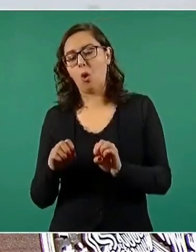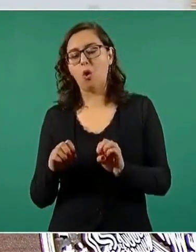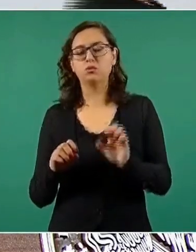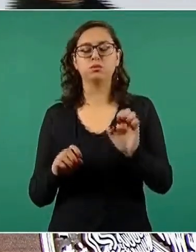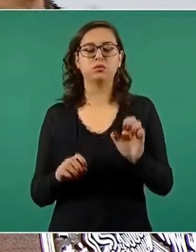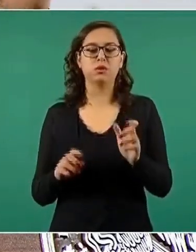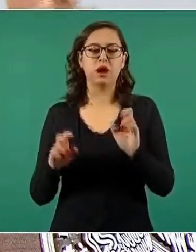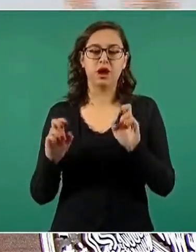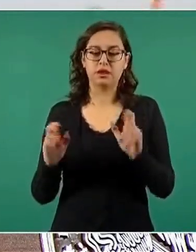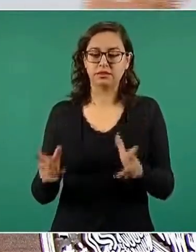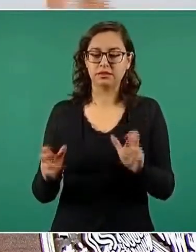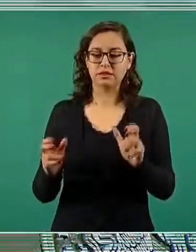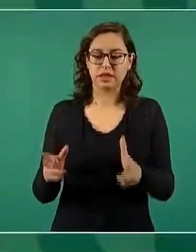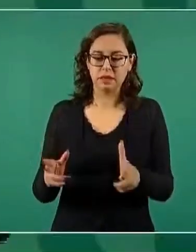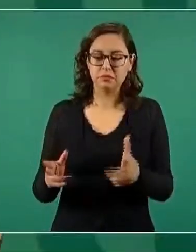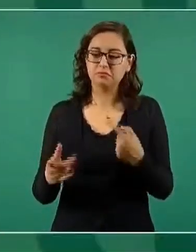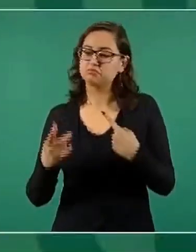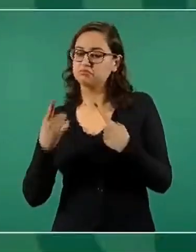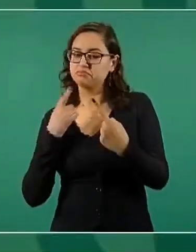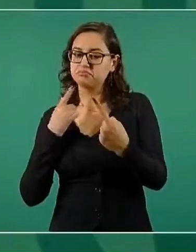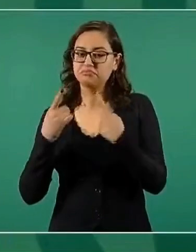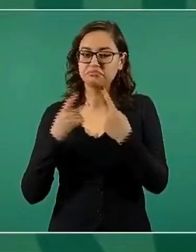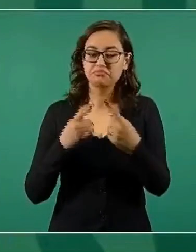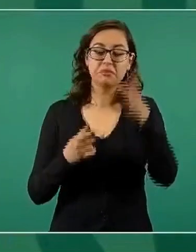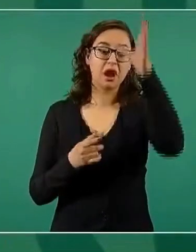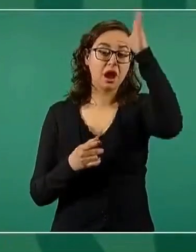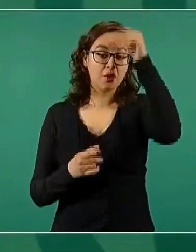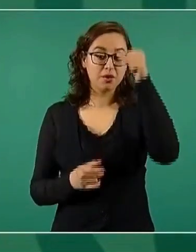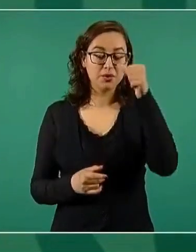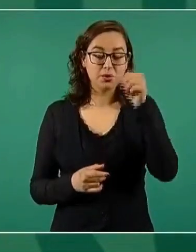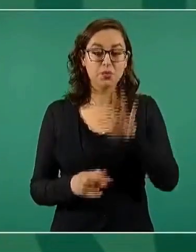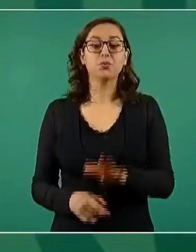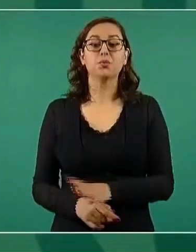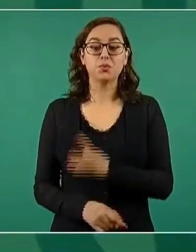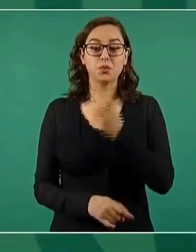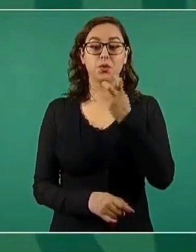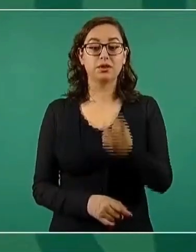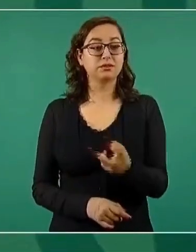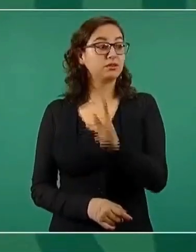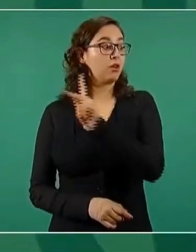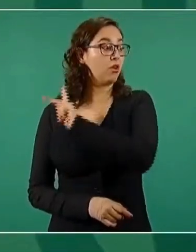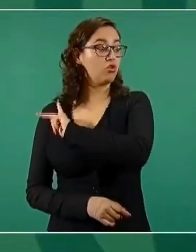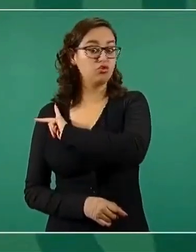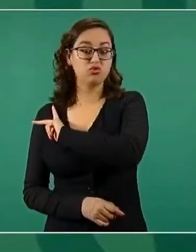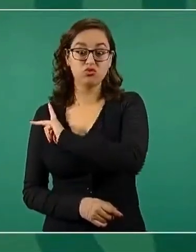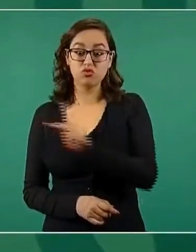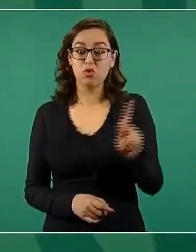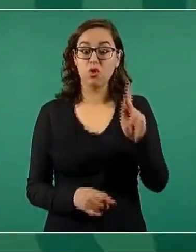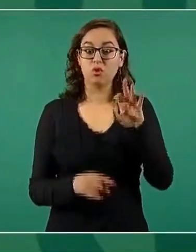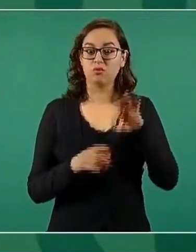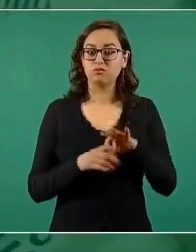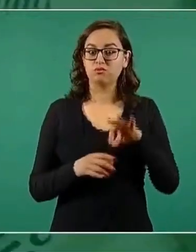Por eso se aprobaba el presupuesto por unanimidad,